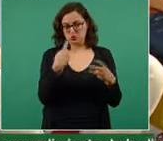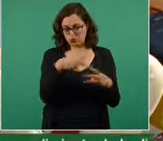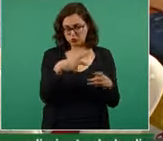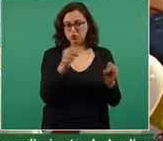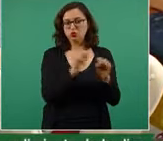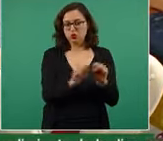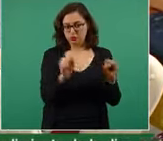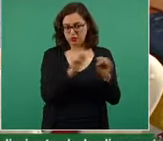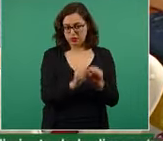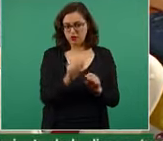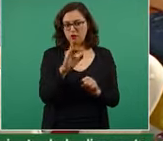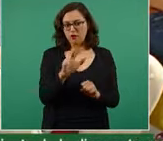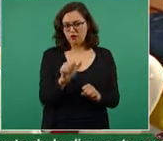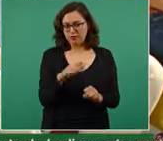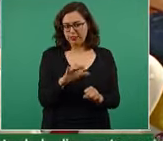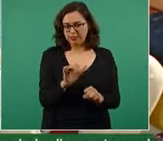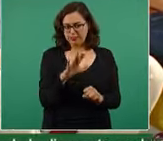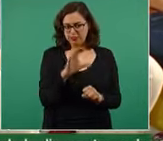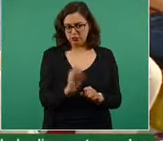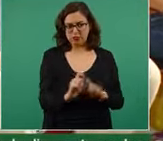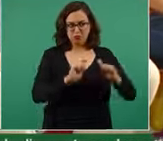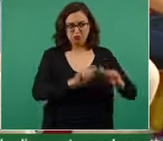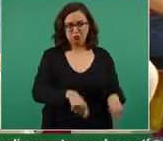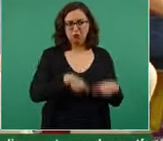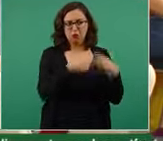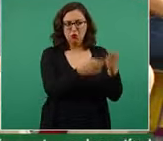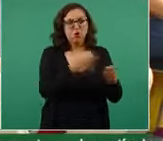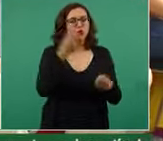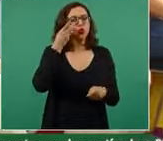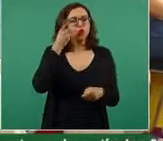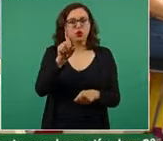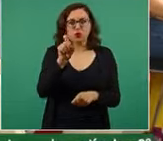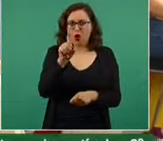Pelayo. Entonces, pues la